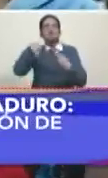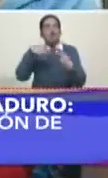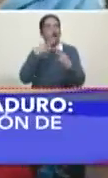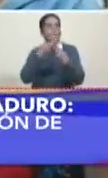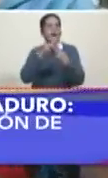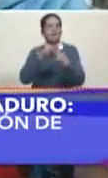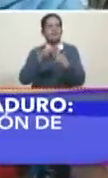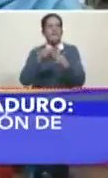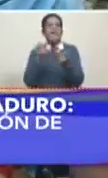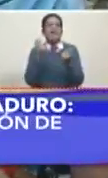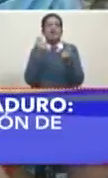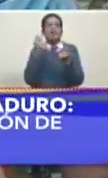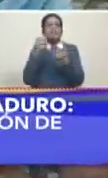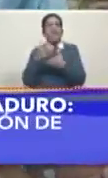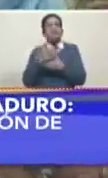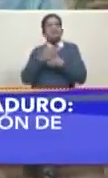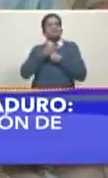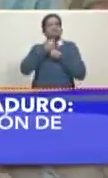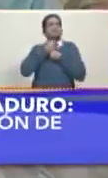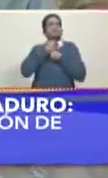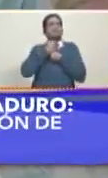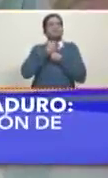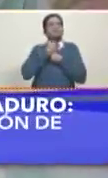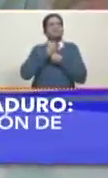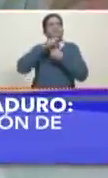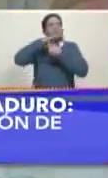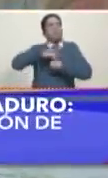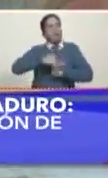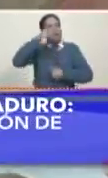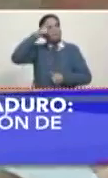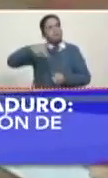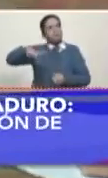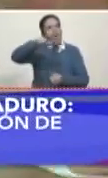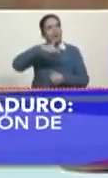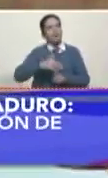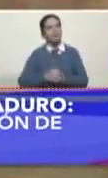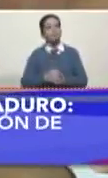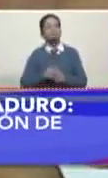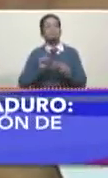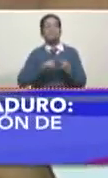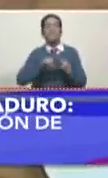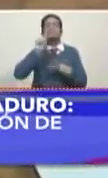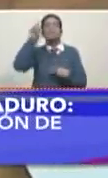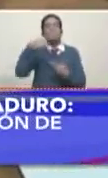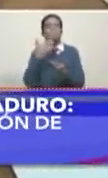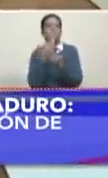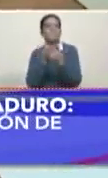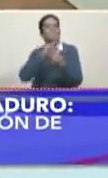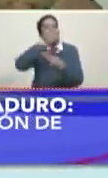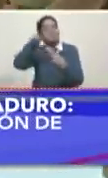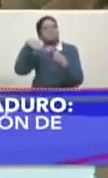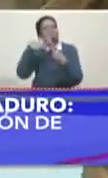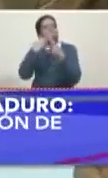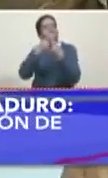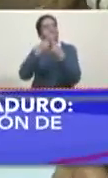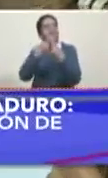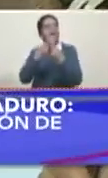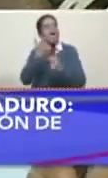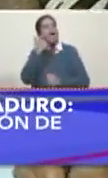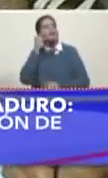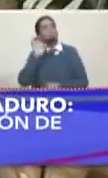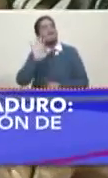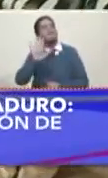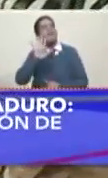economía y sofocar socialmente a nuestro pueblo, así como el cese de las graves y peligrosas amenazas